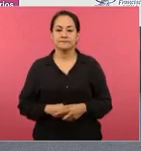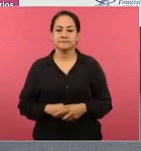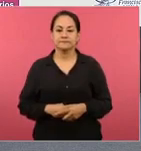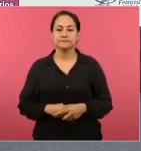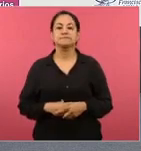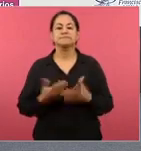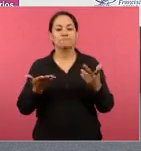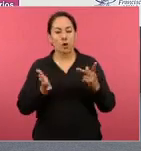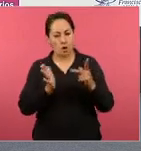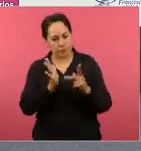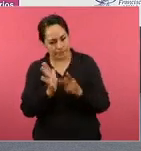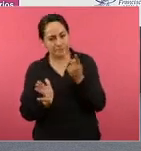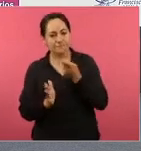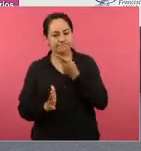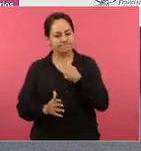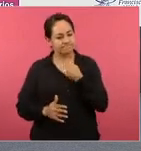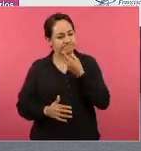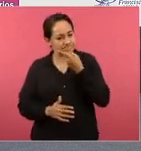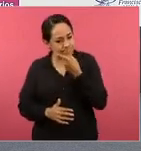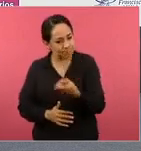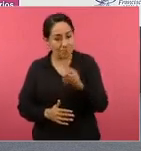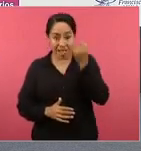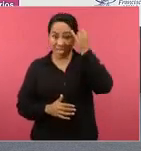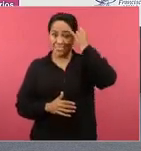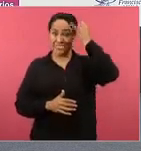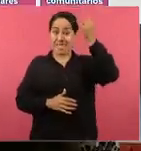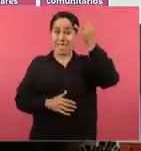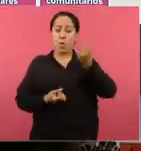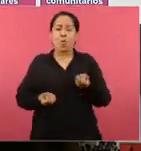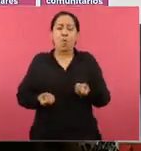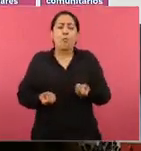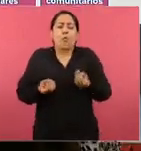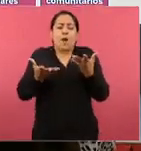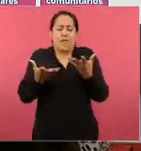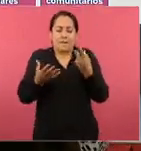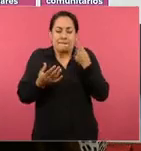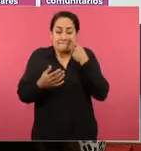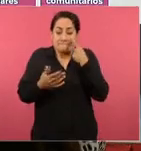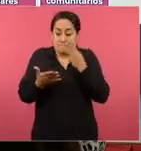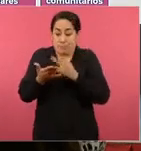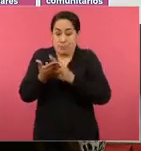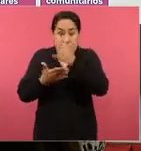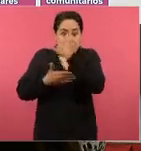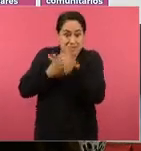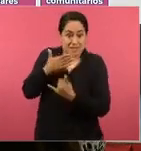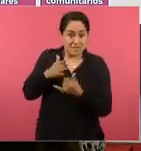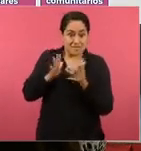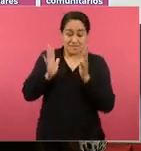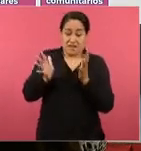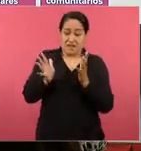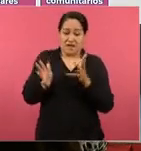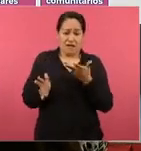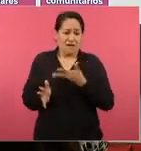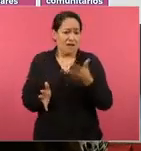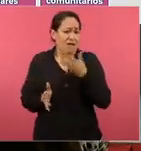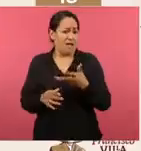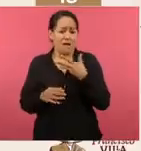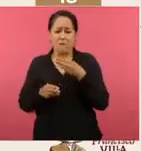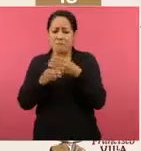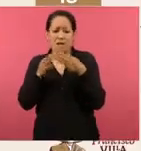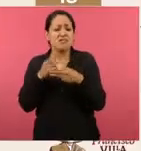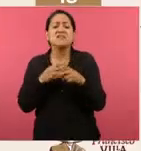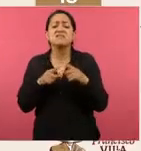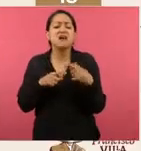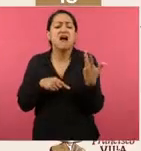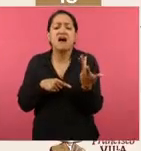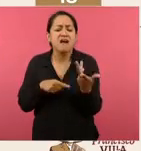insisto en esta idea de solamente dar cifras, ahí tienen los proyectos que ya están y que saben quién los elaboró, maestros